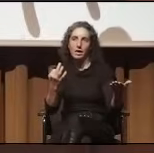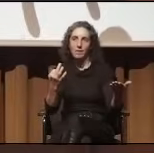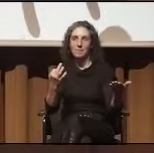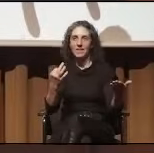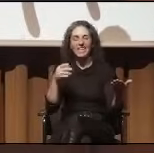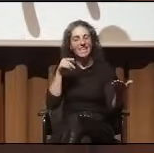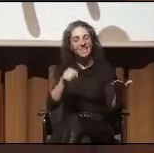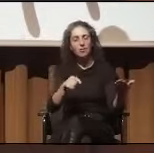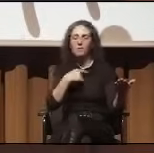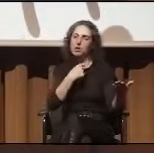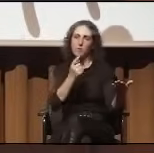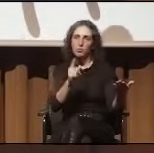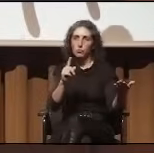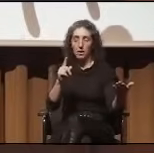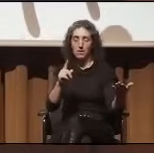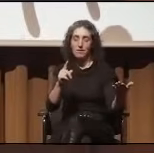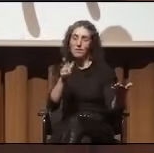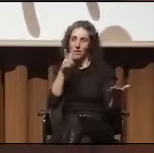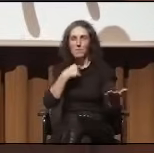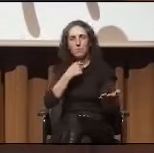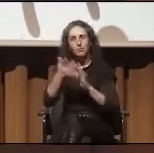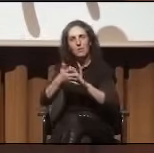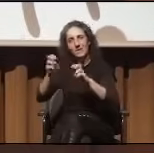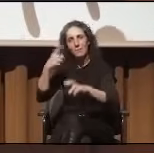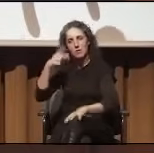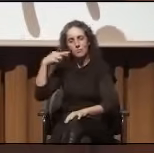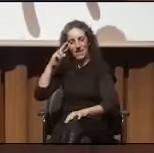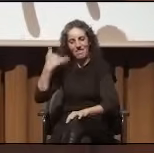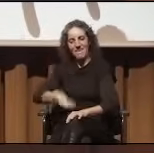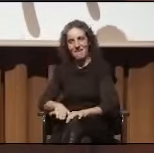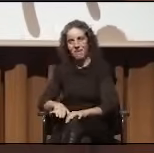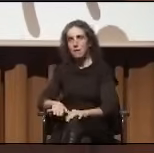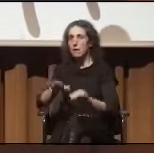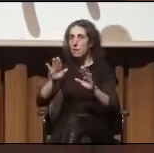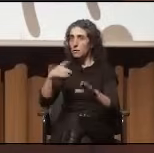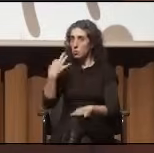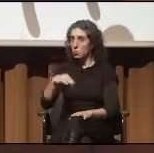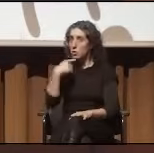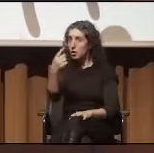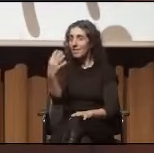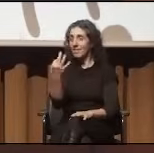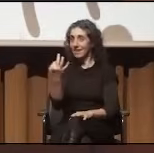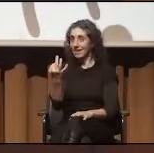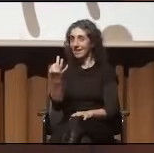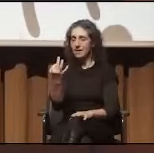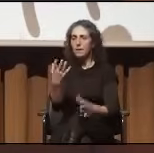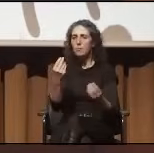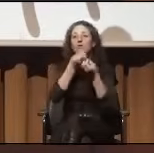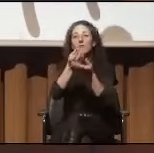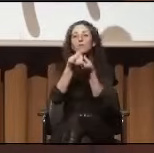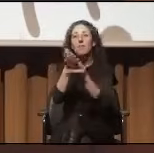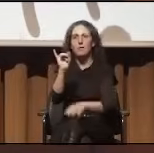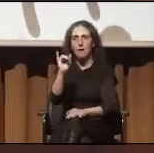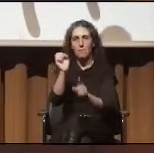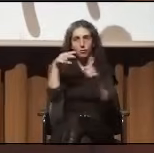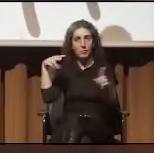experimentado. No tengo experiencia de eso, pero te puedo decir que hay bastante información sobre que, desde el punto de vista